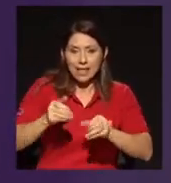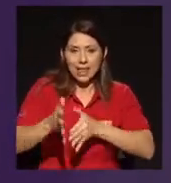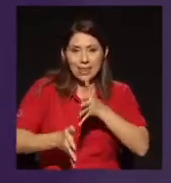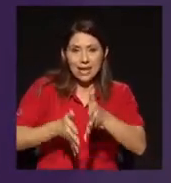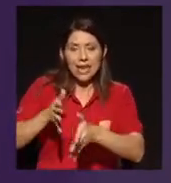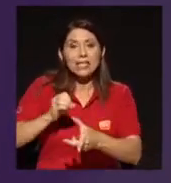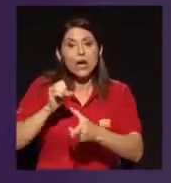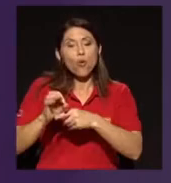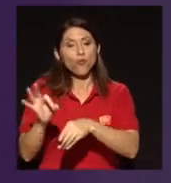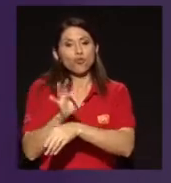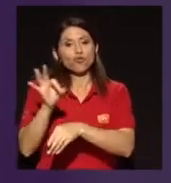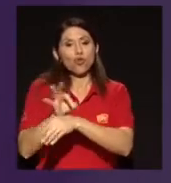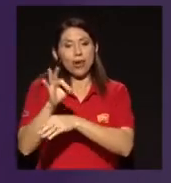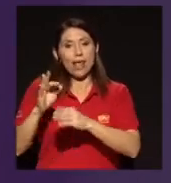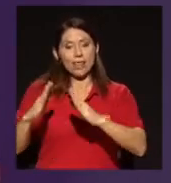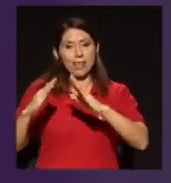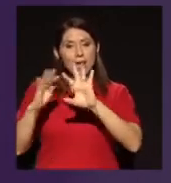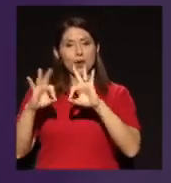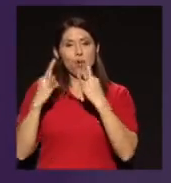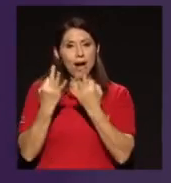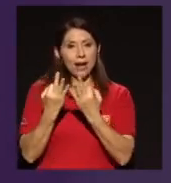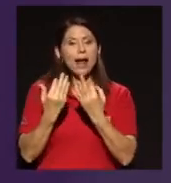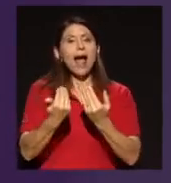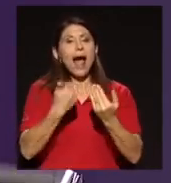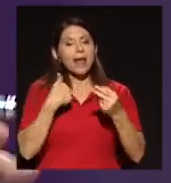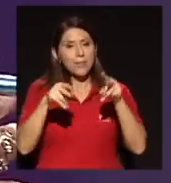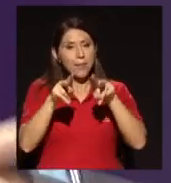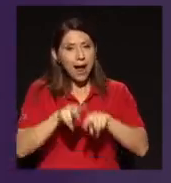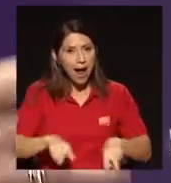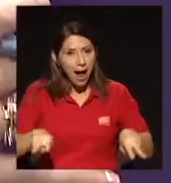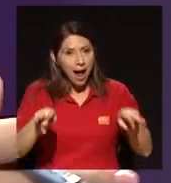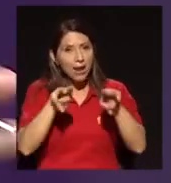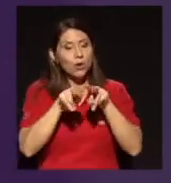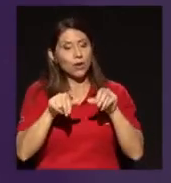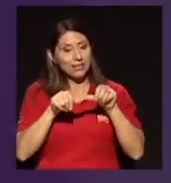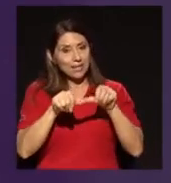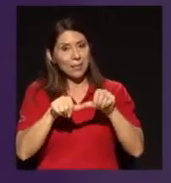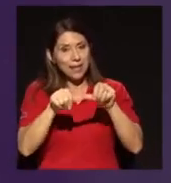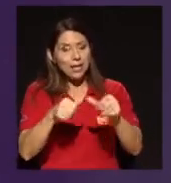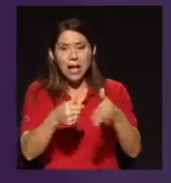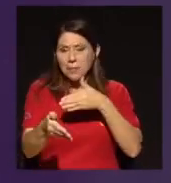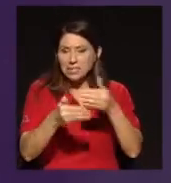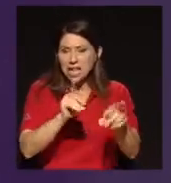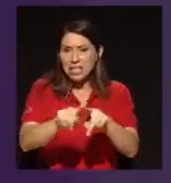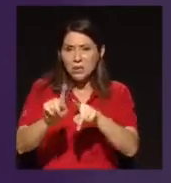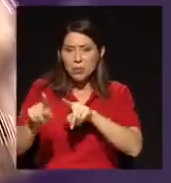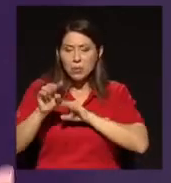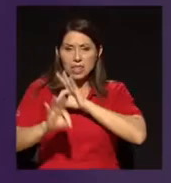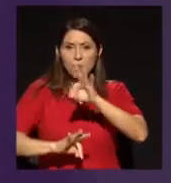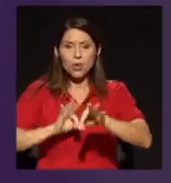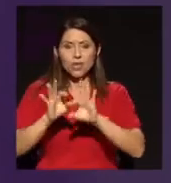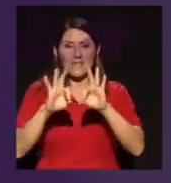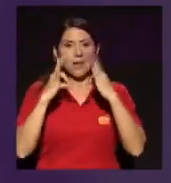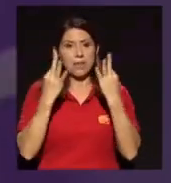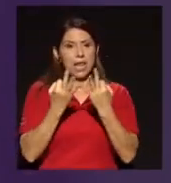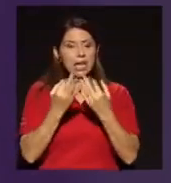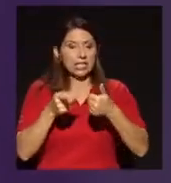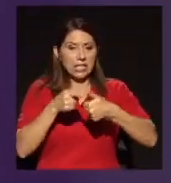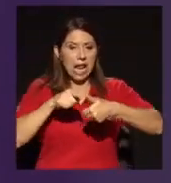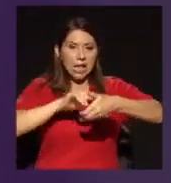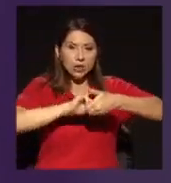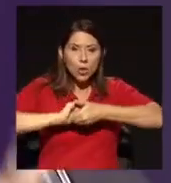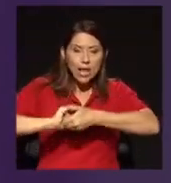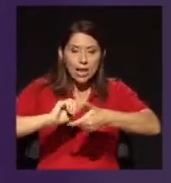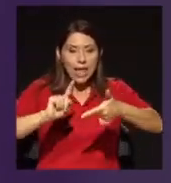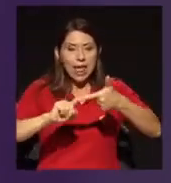hogar. Realmente hay valores que se mantienen a pesar de las diferentes tipologías familiares. Está la solidaridad, el